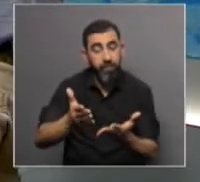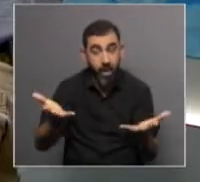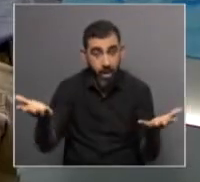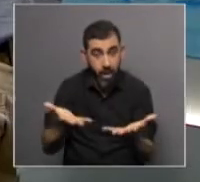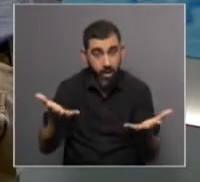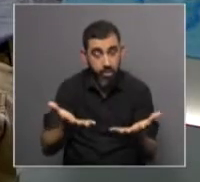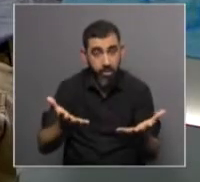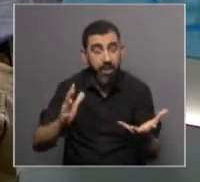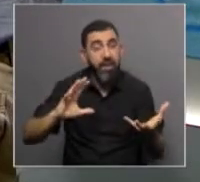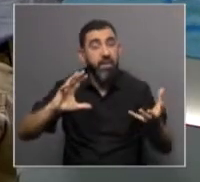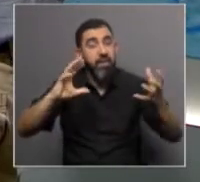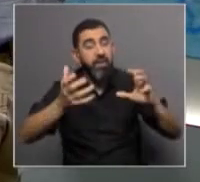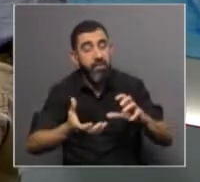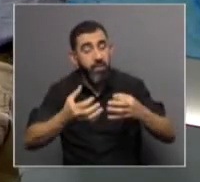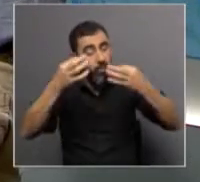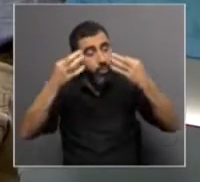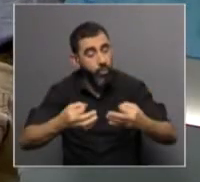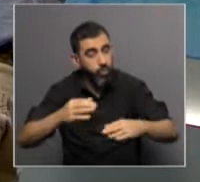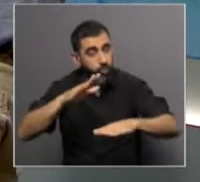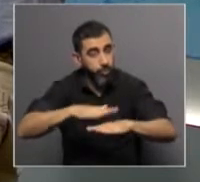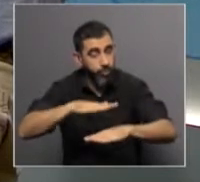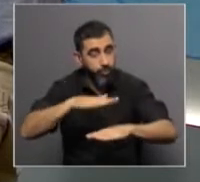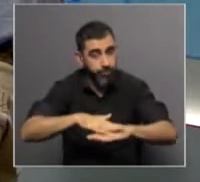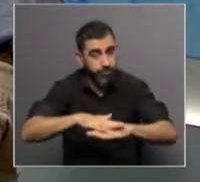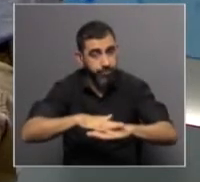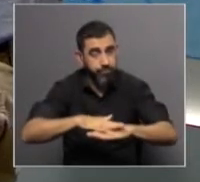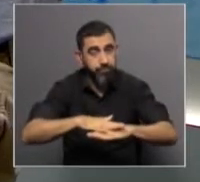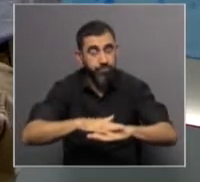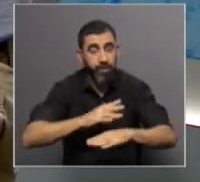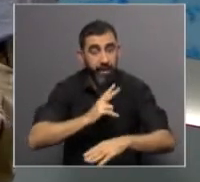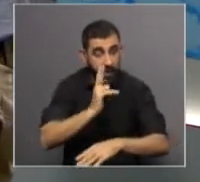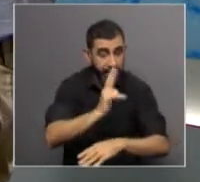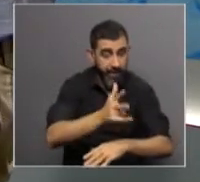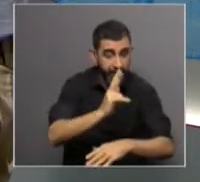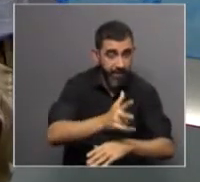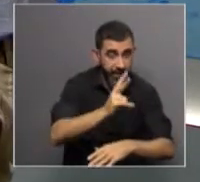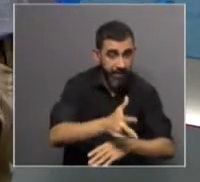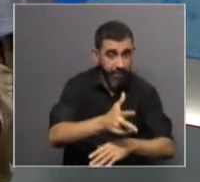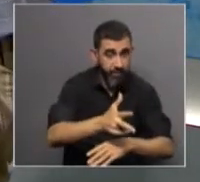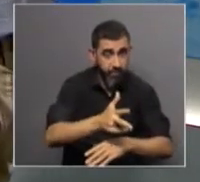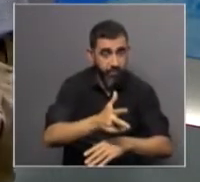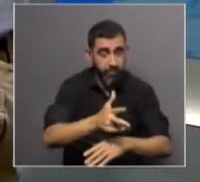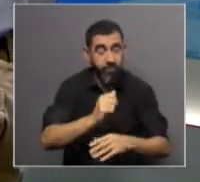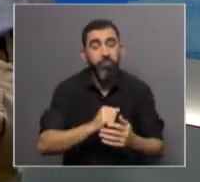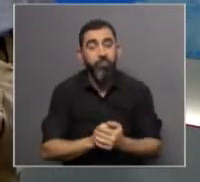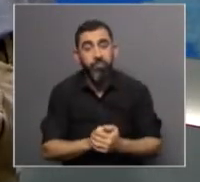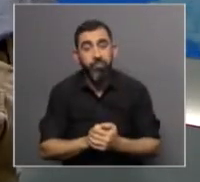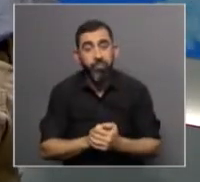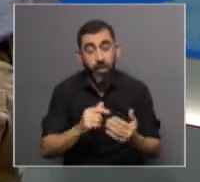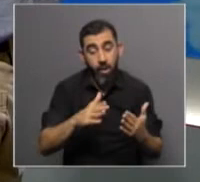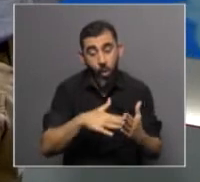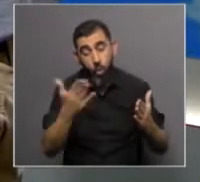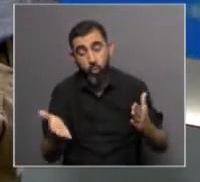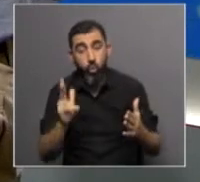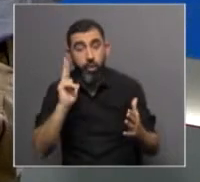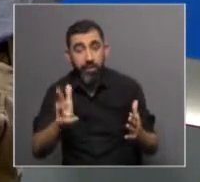momentos paleoclimáticos precisos entre el manto de hielo del escudo lauréntico y el manto